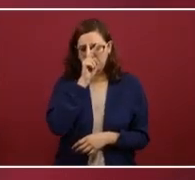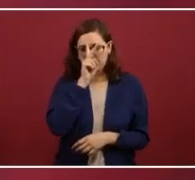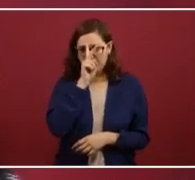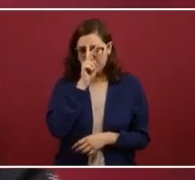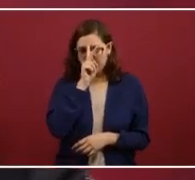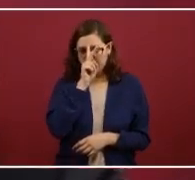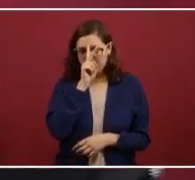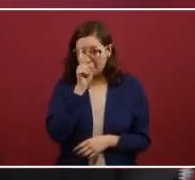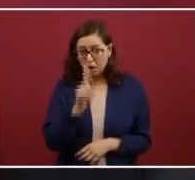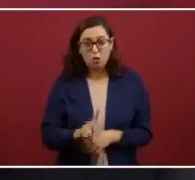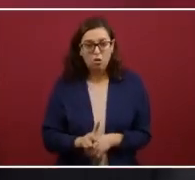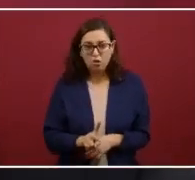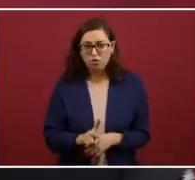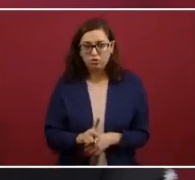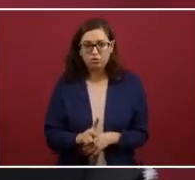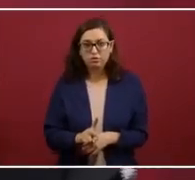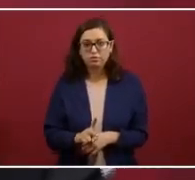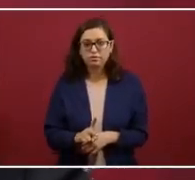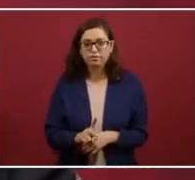pérdida